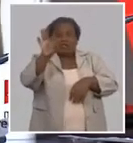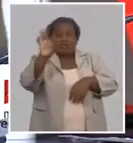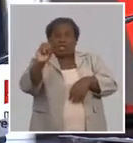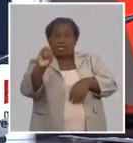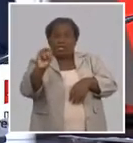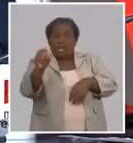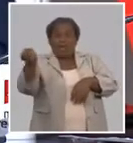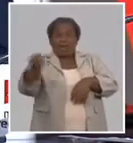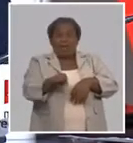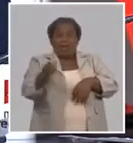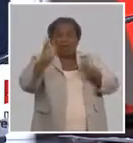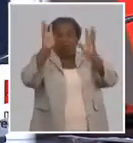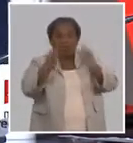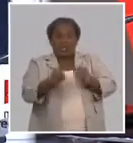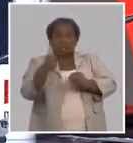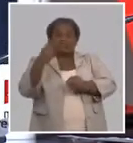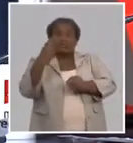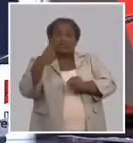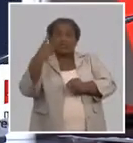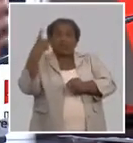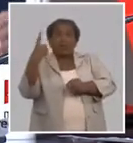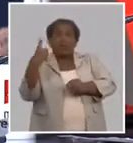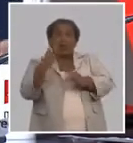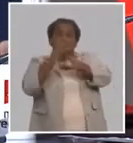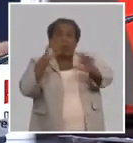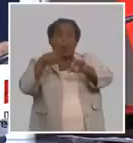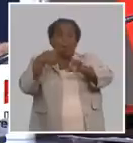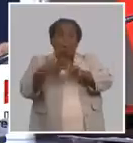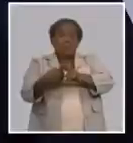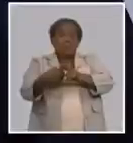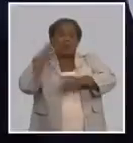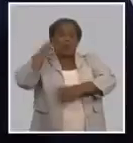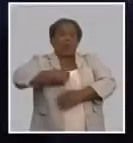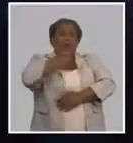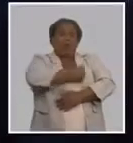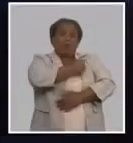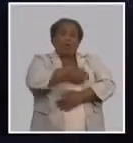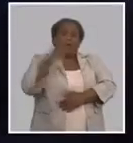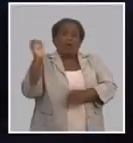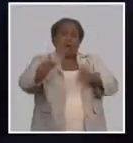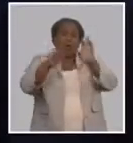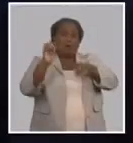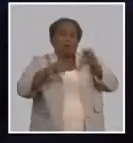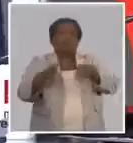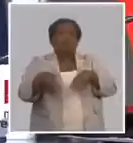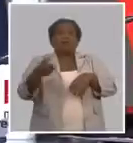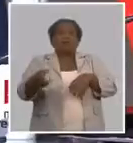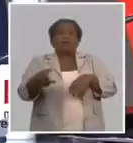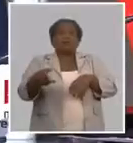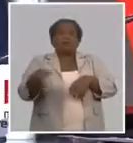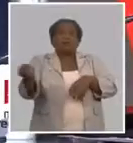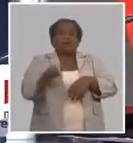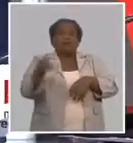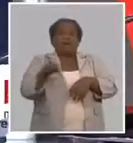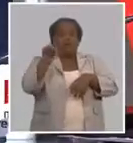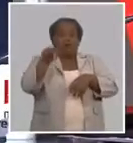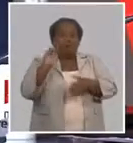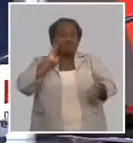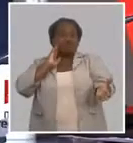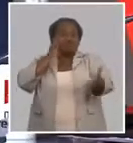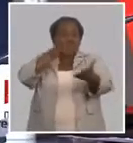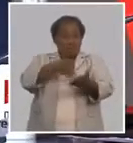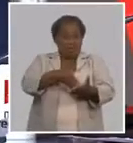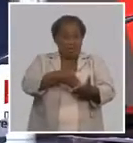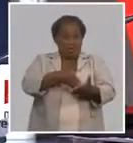maletas hacía falta una guagua y una rastra para llevar los equipajes por lo tanto hoy el pasajero llega y en la